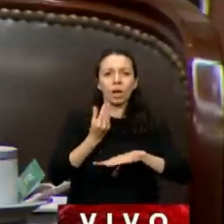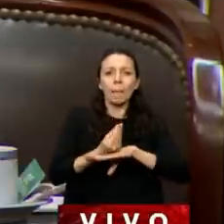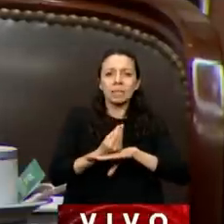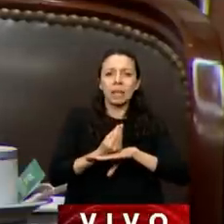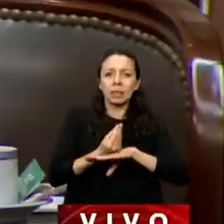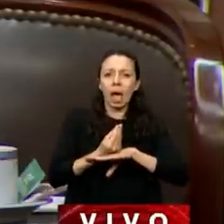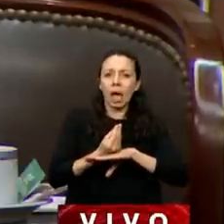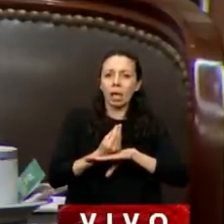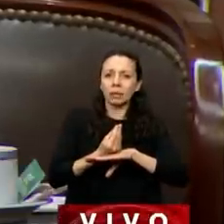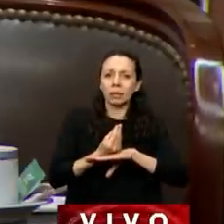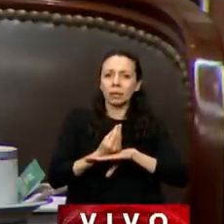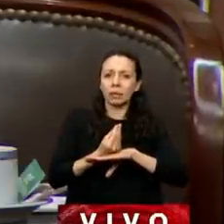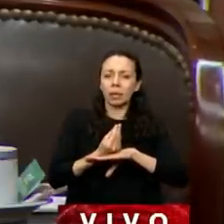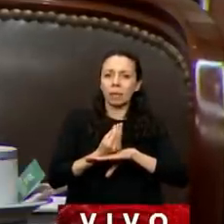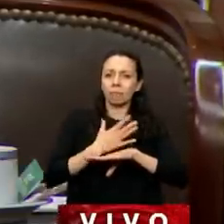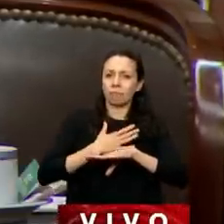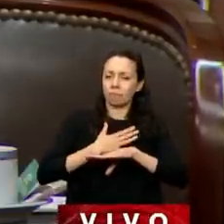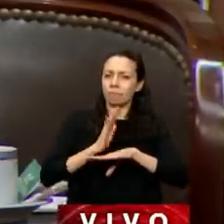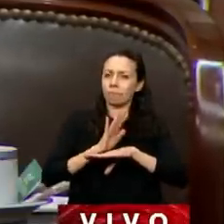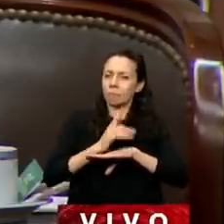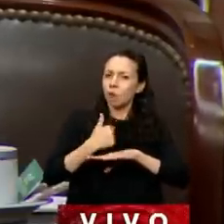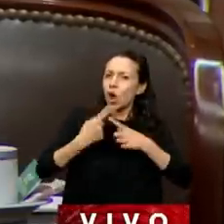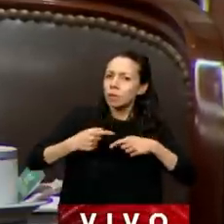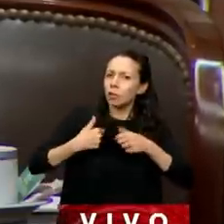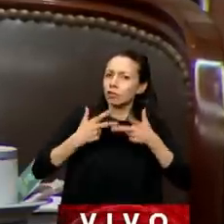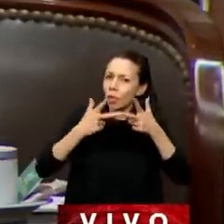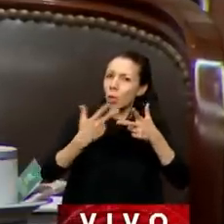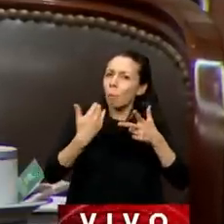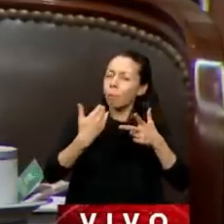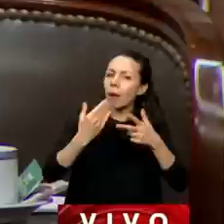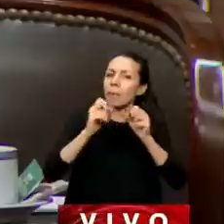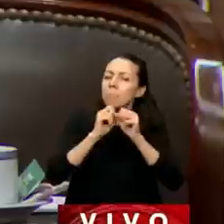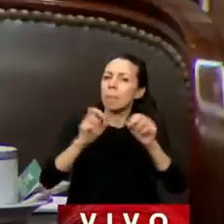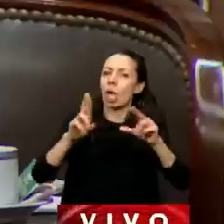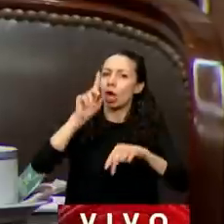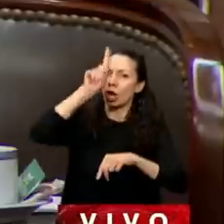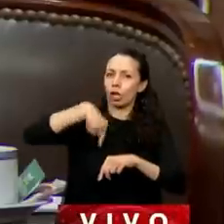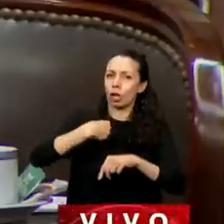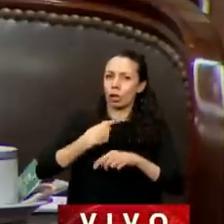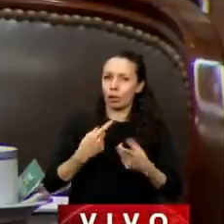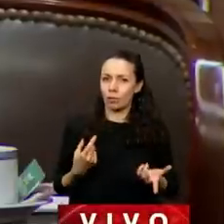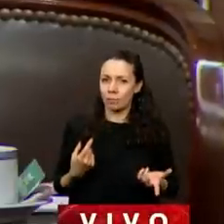política, esas palabras pueden tener mayores consecuencias. Cuando uno tiene un micrófono